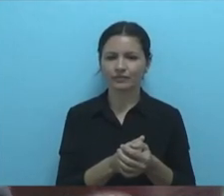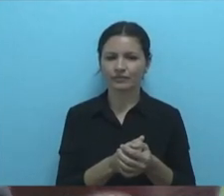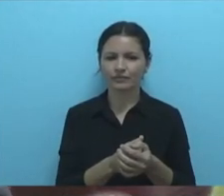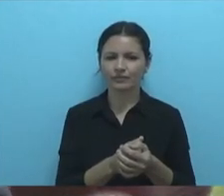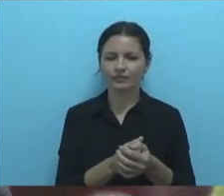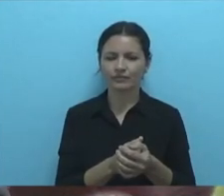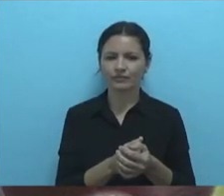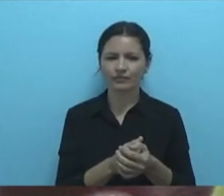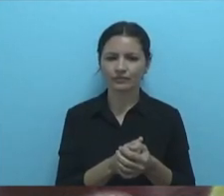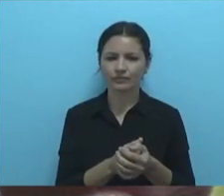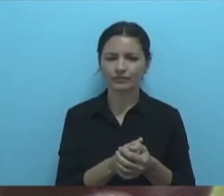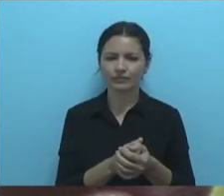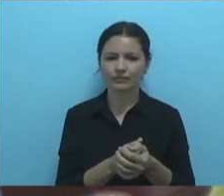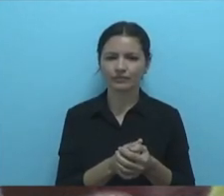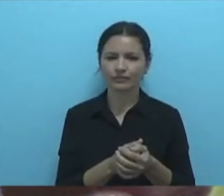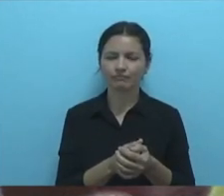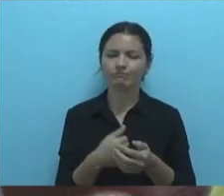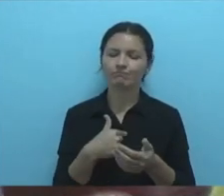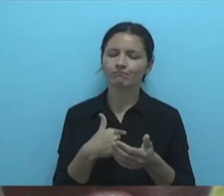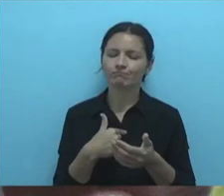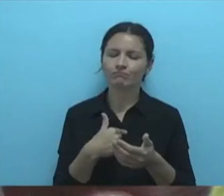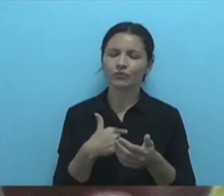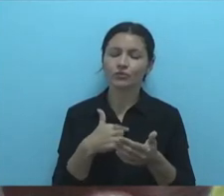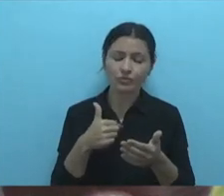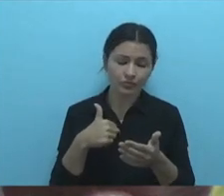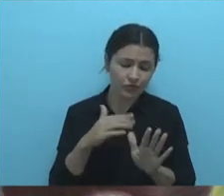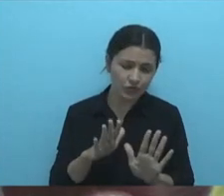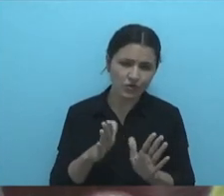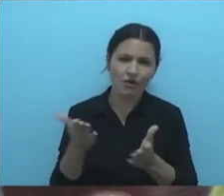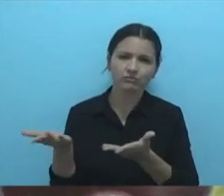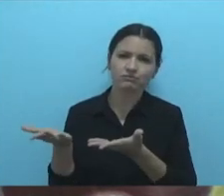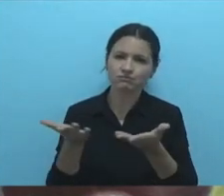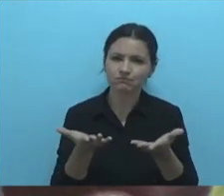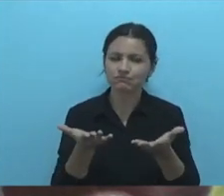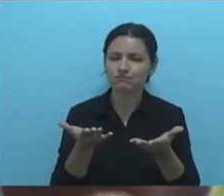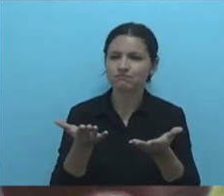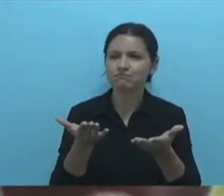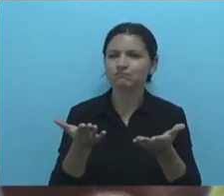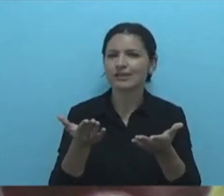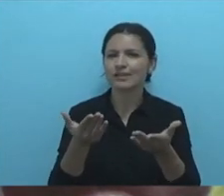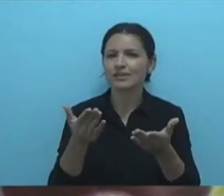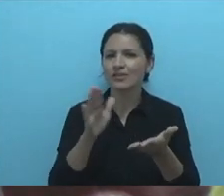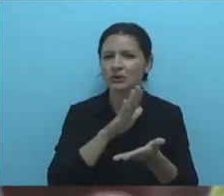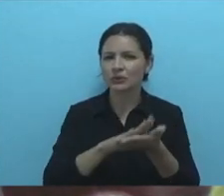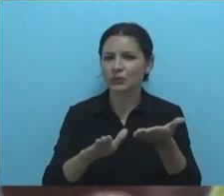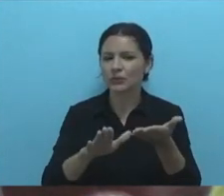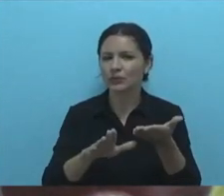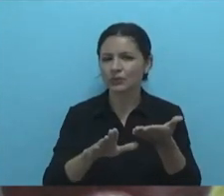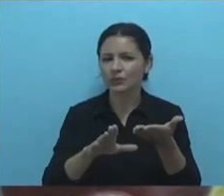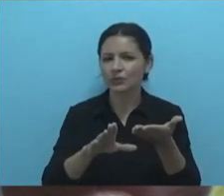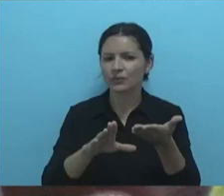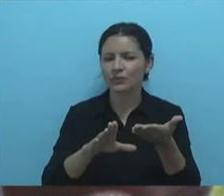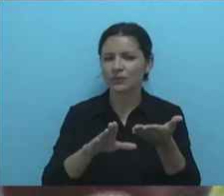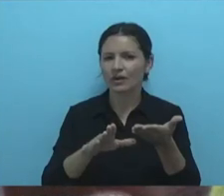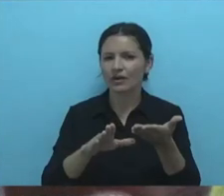elecciones Así que yo doy bienvenida a que ha sido en este caso